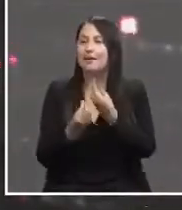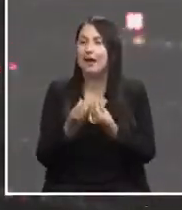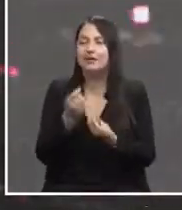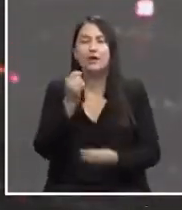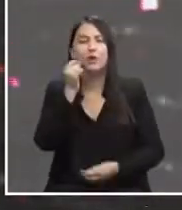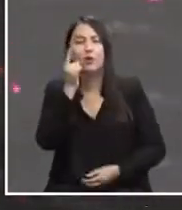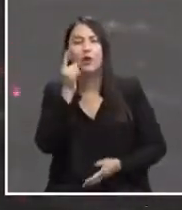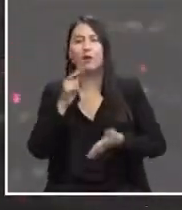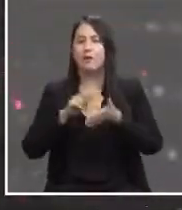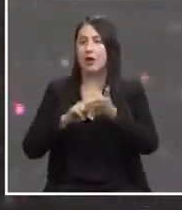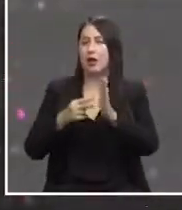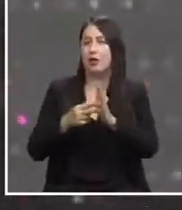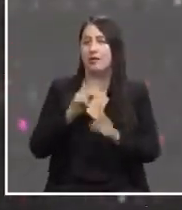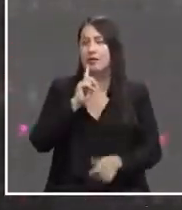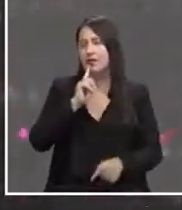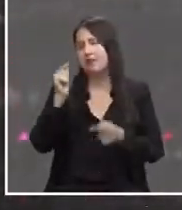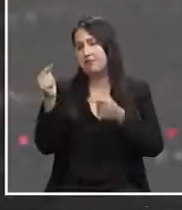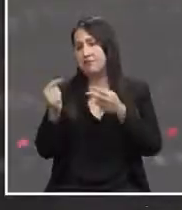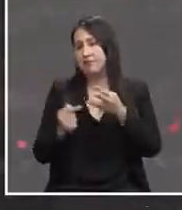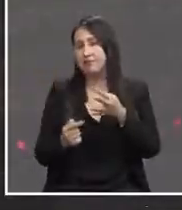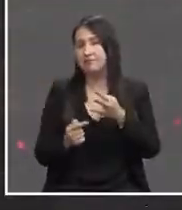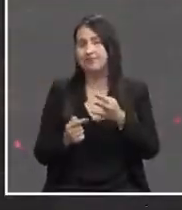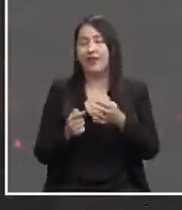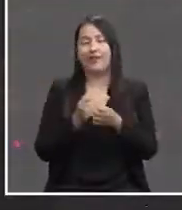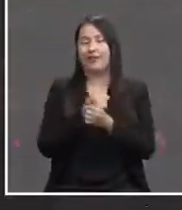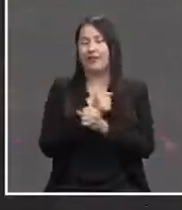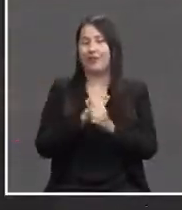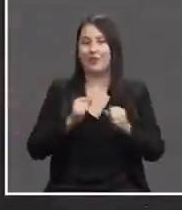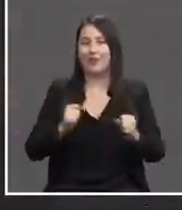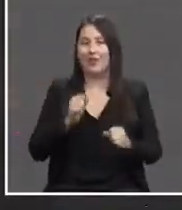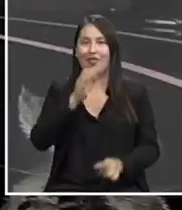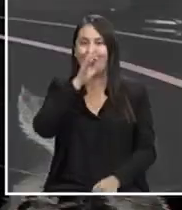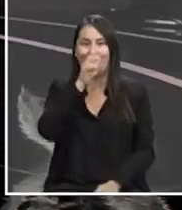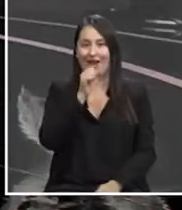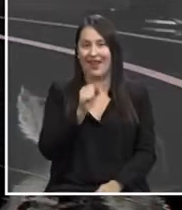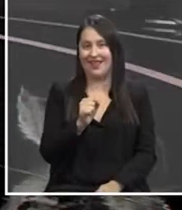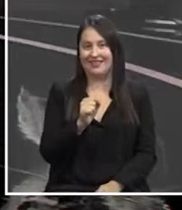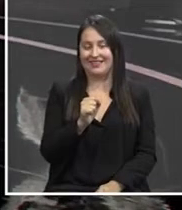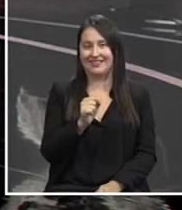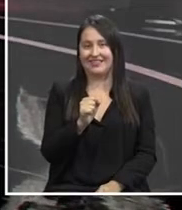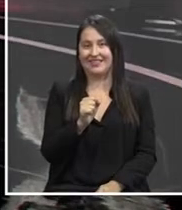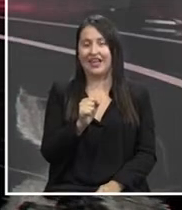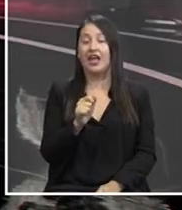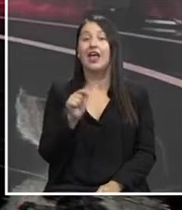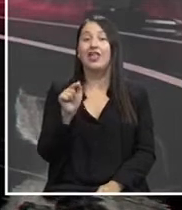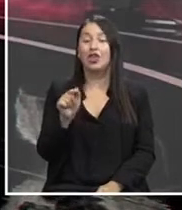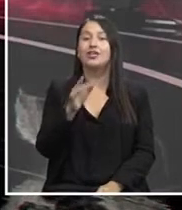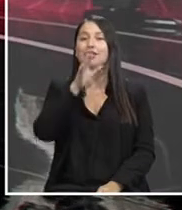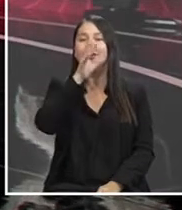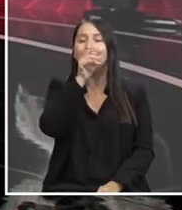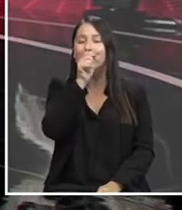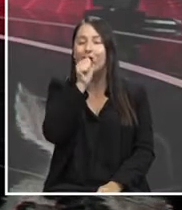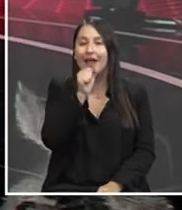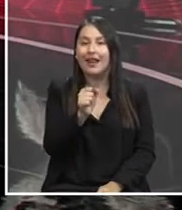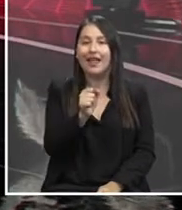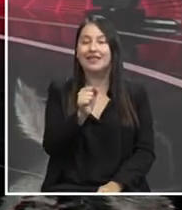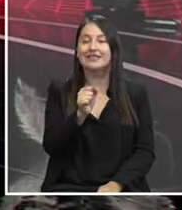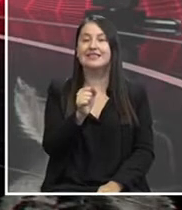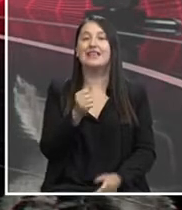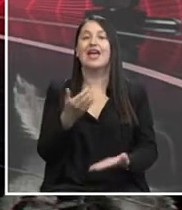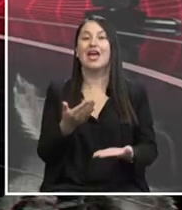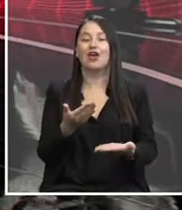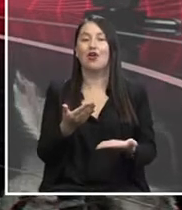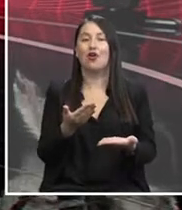puede tener, etcétera, etcétera, la verdad que tampoco es posible la tolerancia. La tolerancia, por de pronto, es un ejercicio también de desdoblamiento con uno